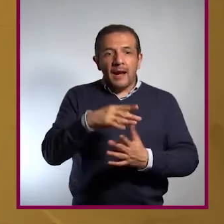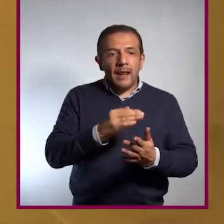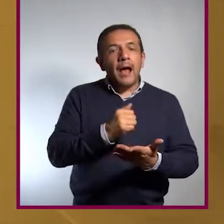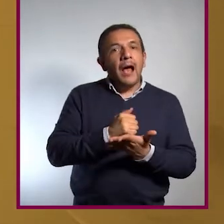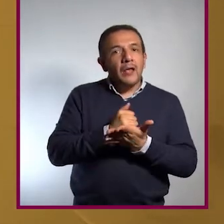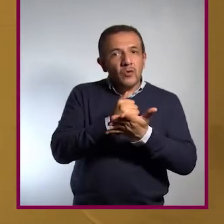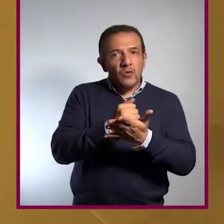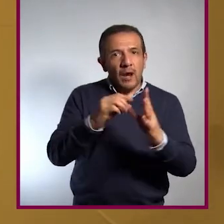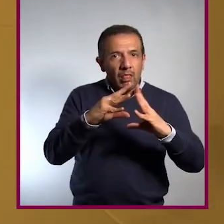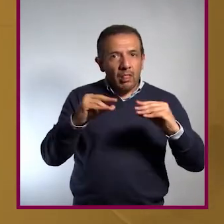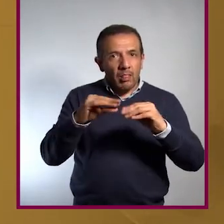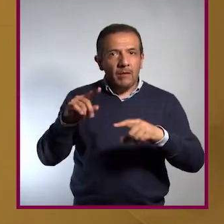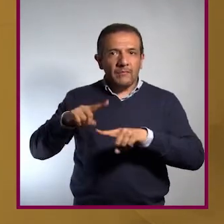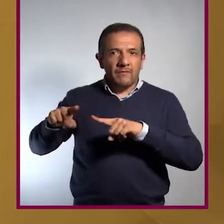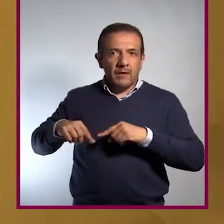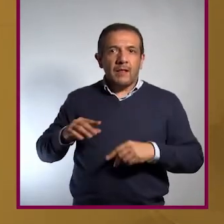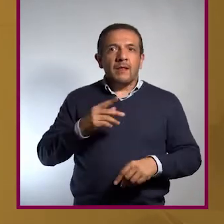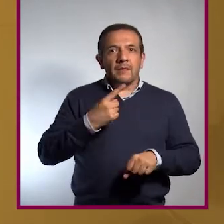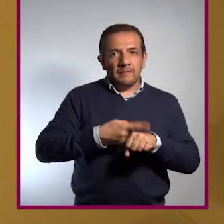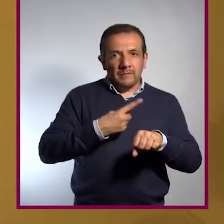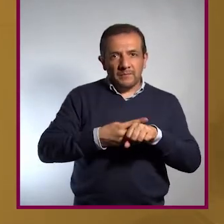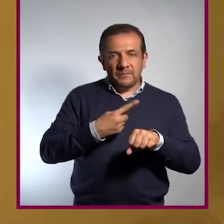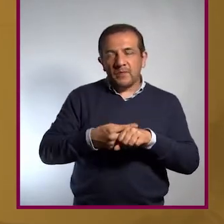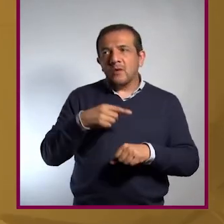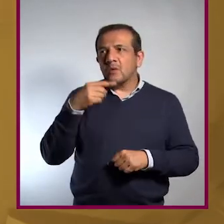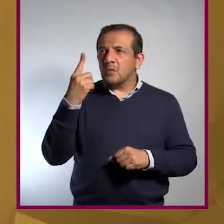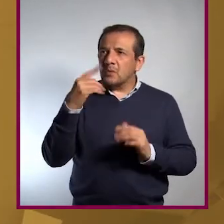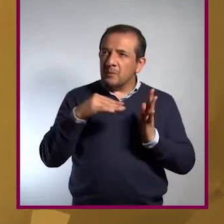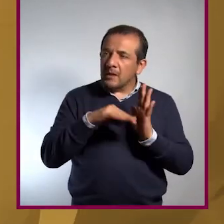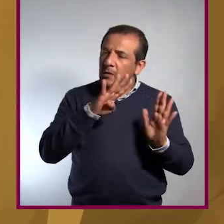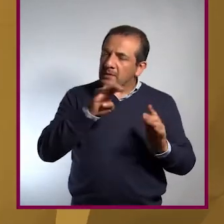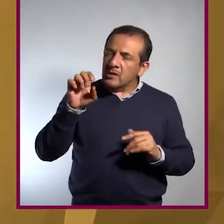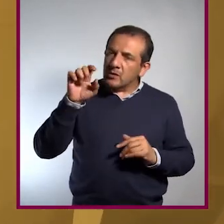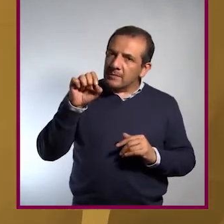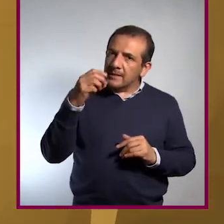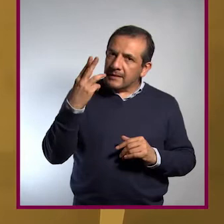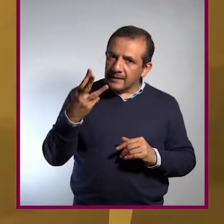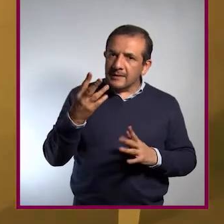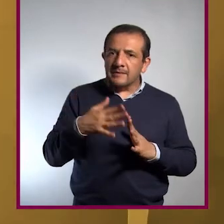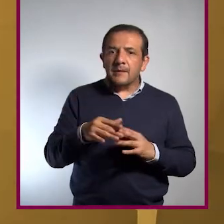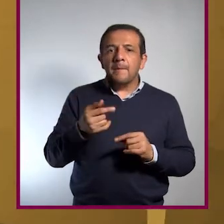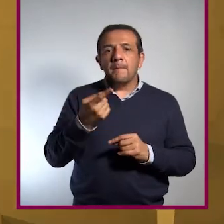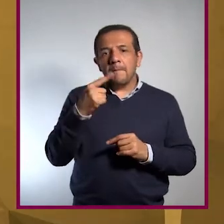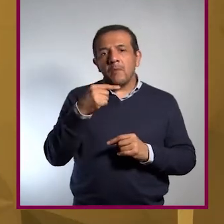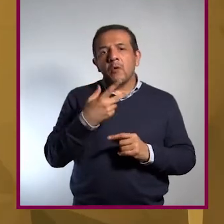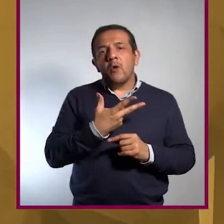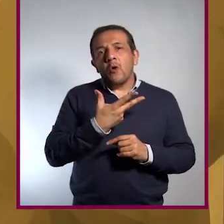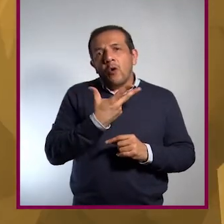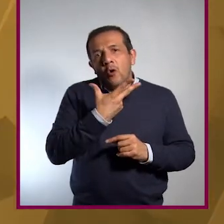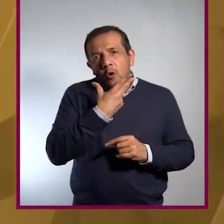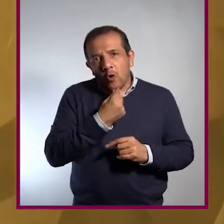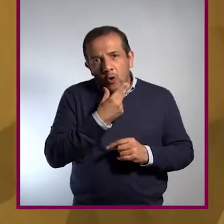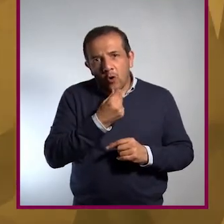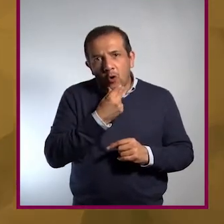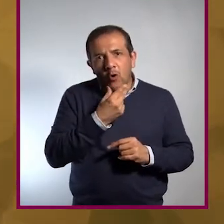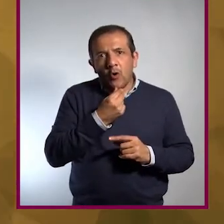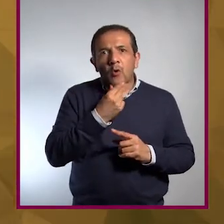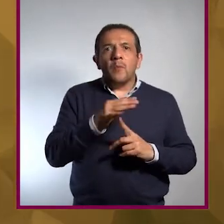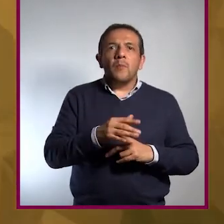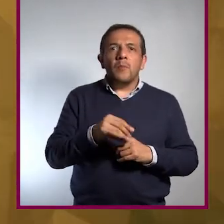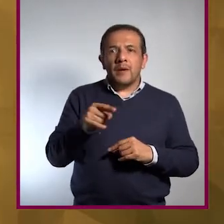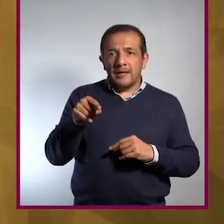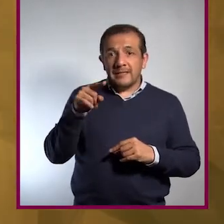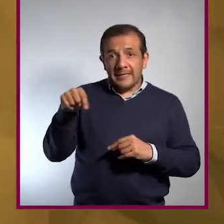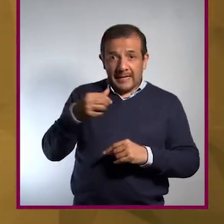grandes enfermedades. El de 1923 por los científicos Frederick Graham Bantina, John James